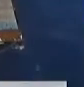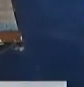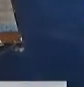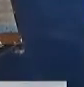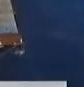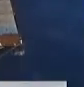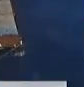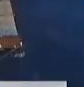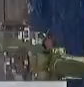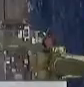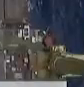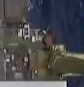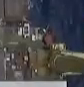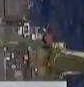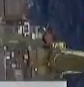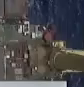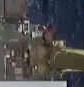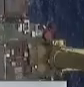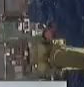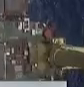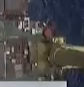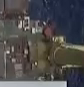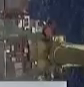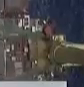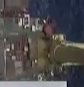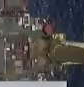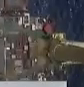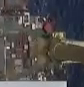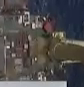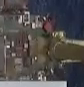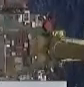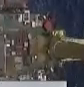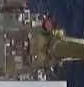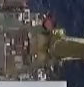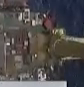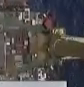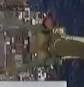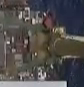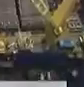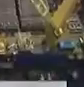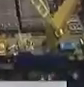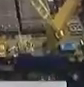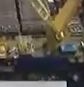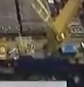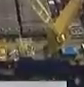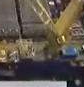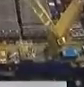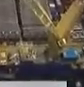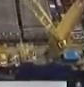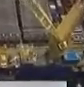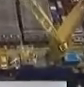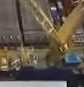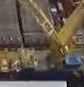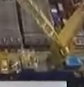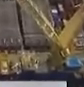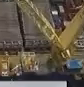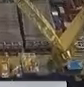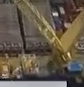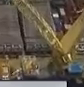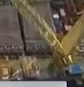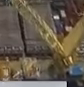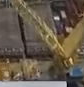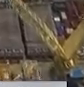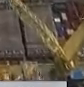primeramente, y luego la modificación en la perspectiva de Moody's, esto el viernes pasado, no